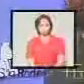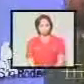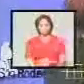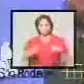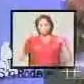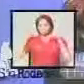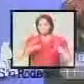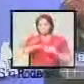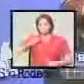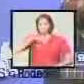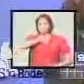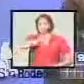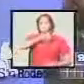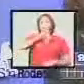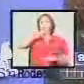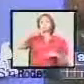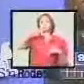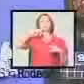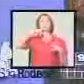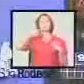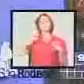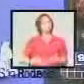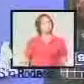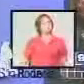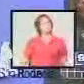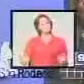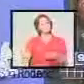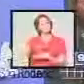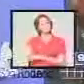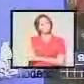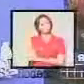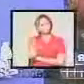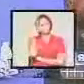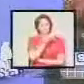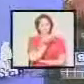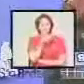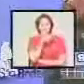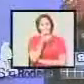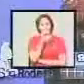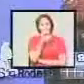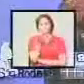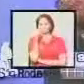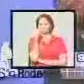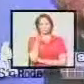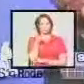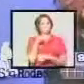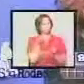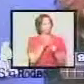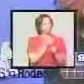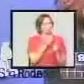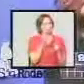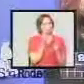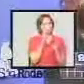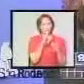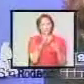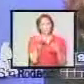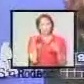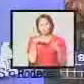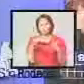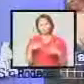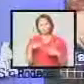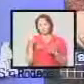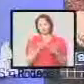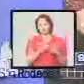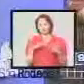Continuamos nosotros y de verdad que, como ya se dieron cuenta, de banquera no me van a contratar nunca en la vida, yo creo. Pero bueno, no